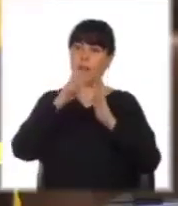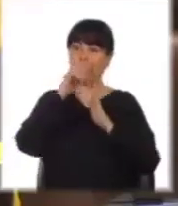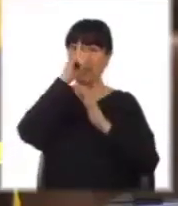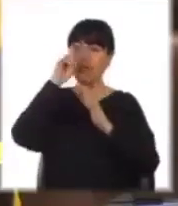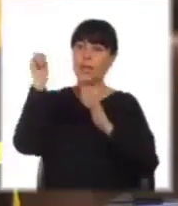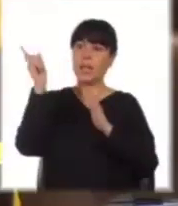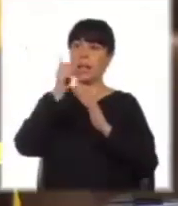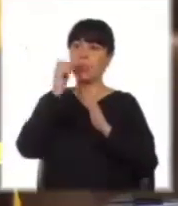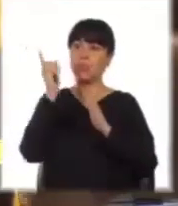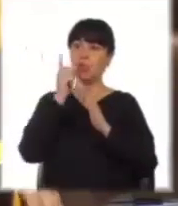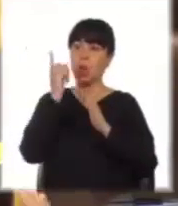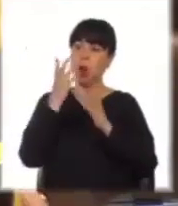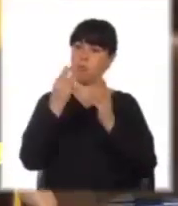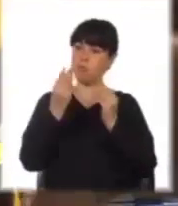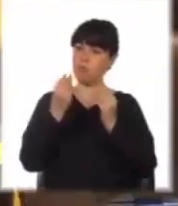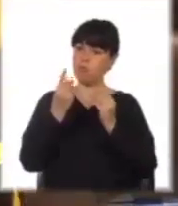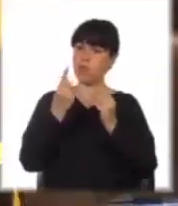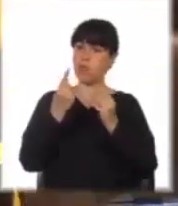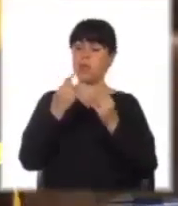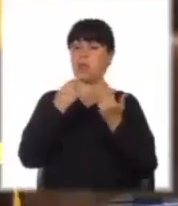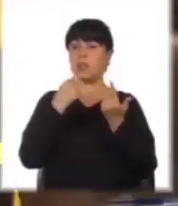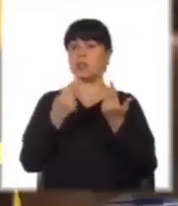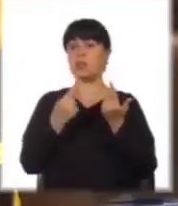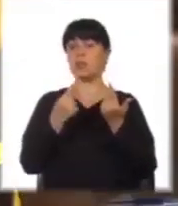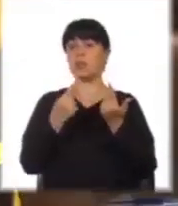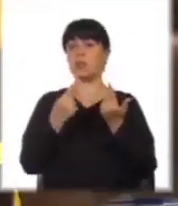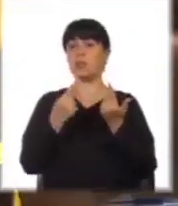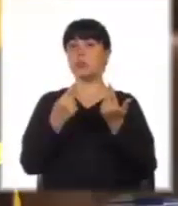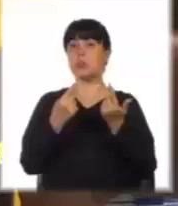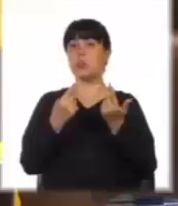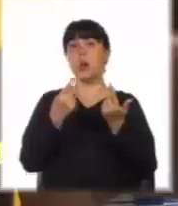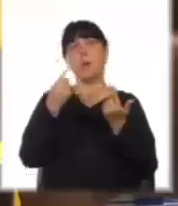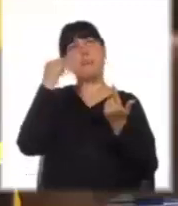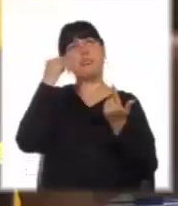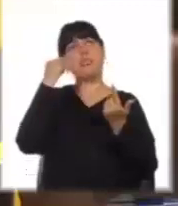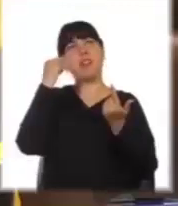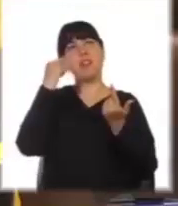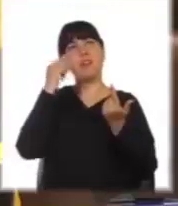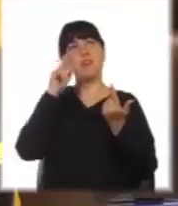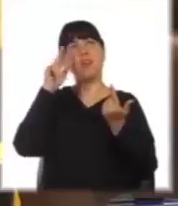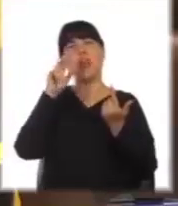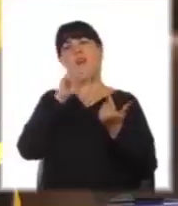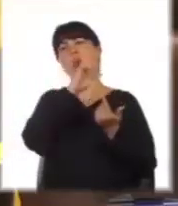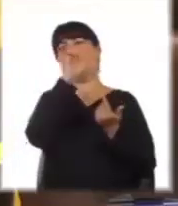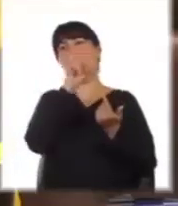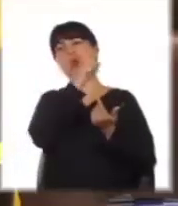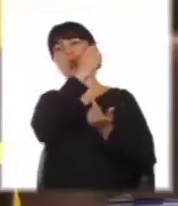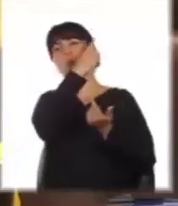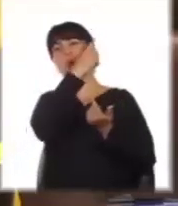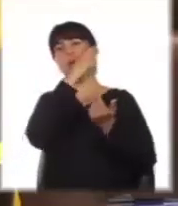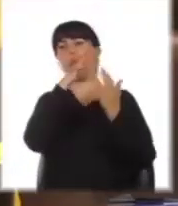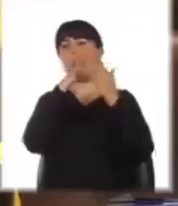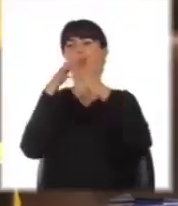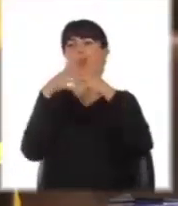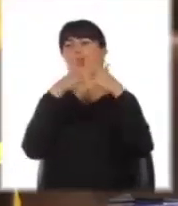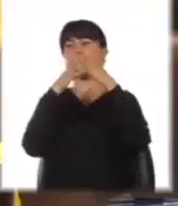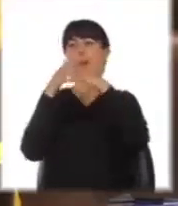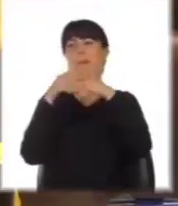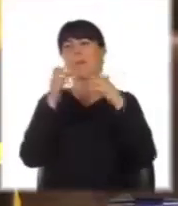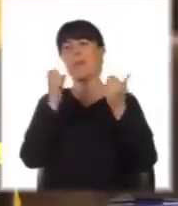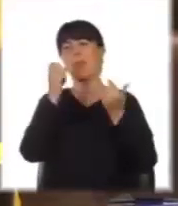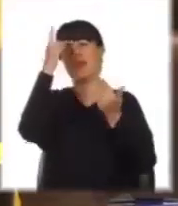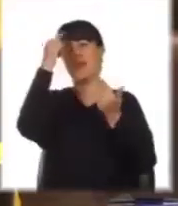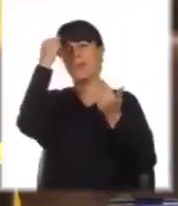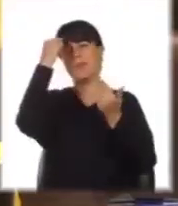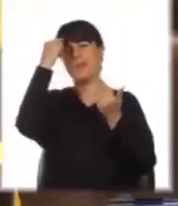internacional. Muchas veces tenemos eso de pensar y de mirar a Europa, de mirar Norteamérica, pensando que